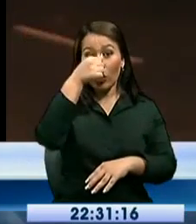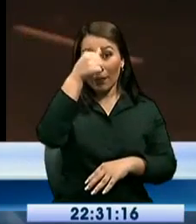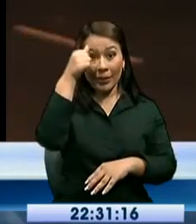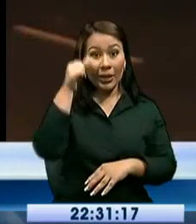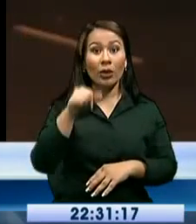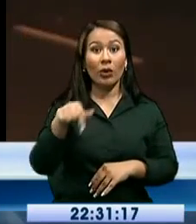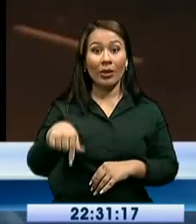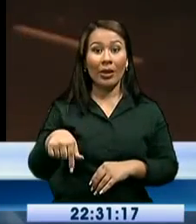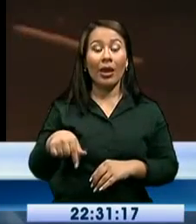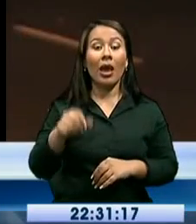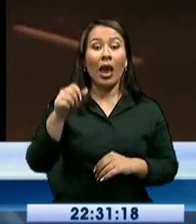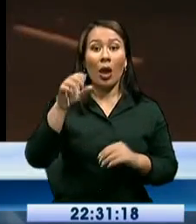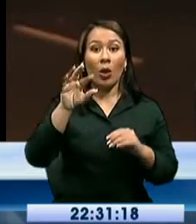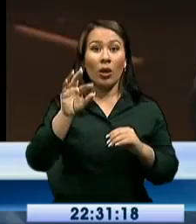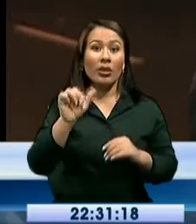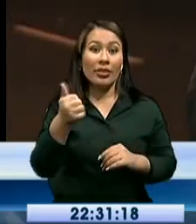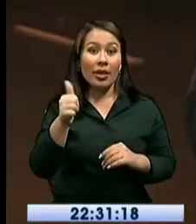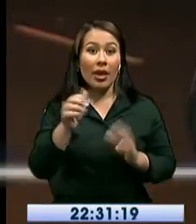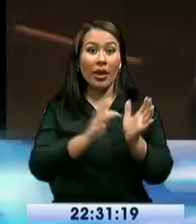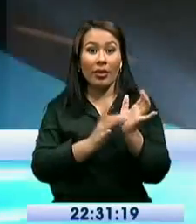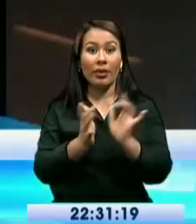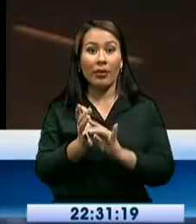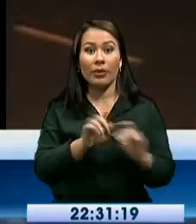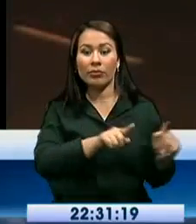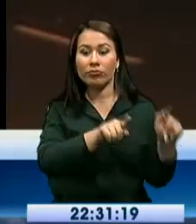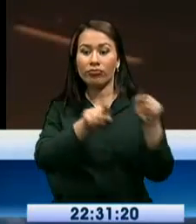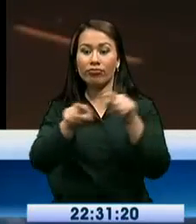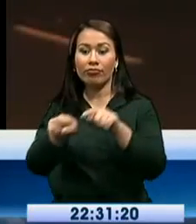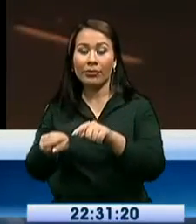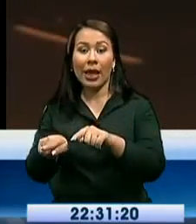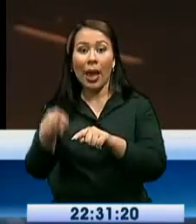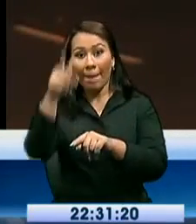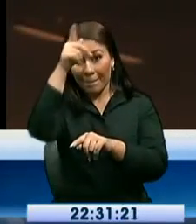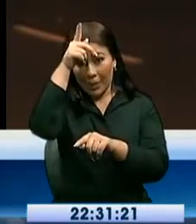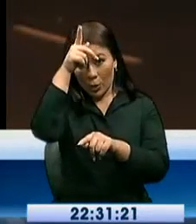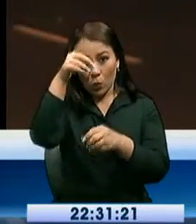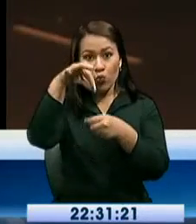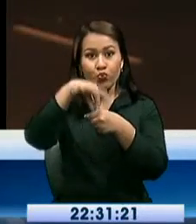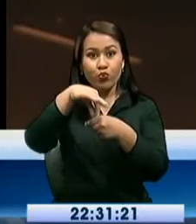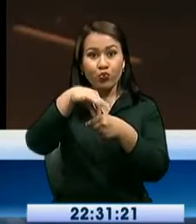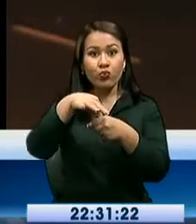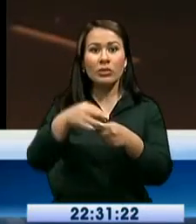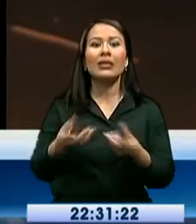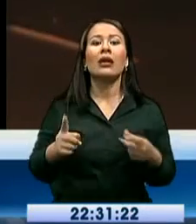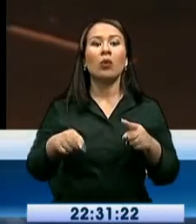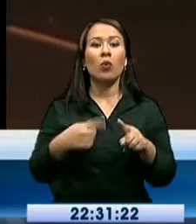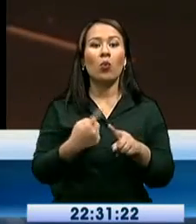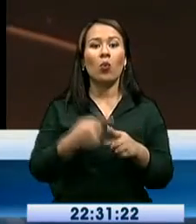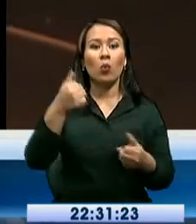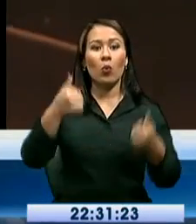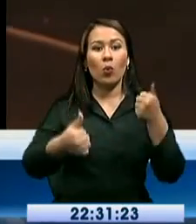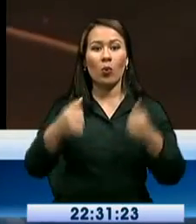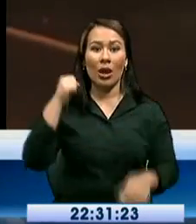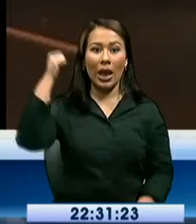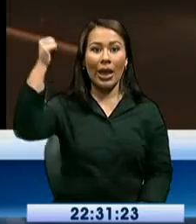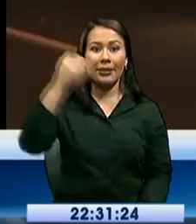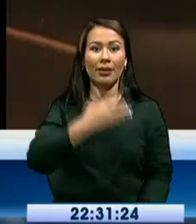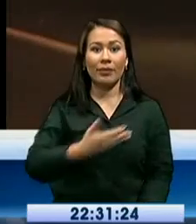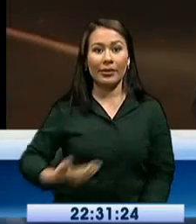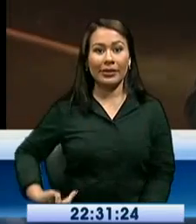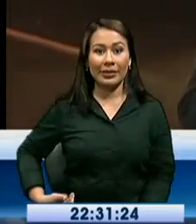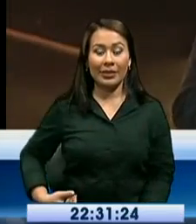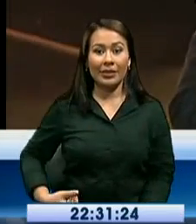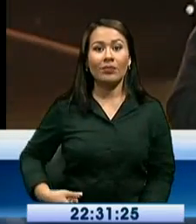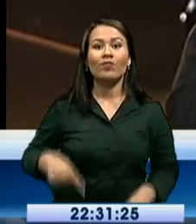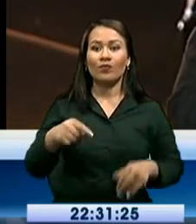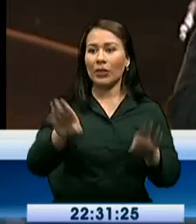de peruanos acudirán a las urnas. Ayer se ha dado el primer paso en este proceso electoral, ya con los cierres